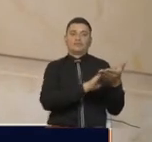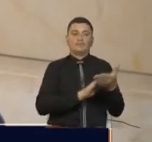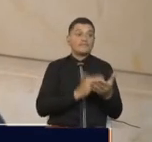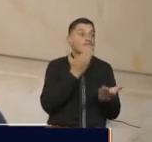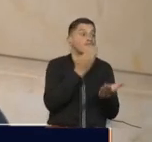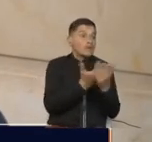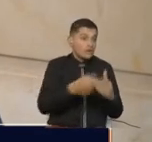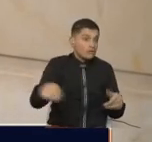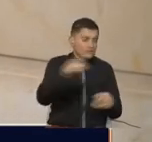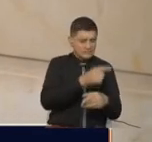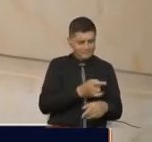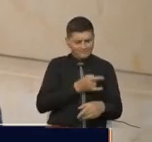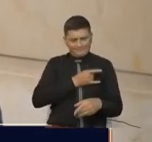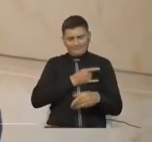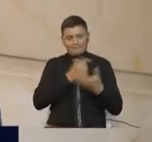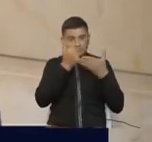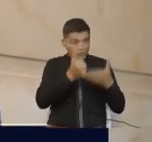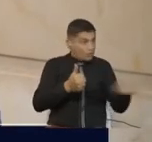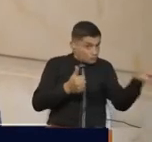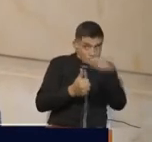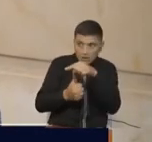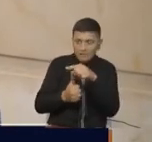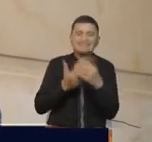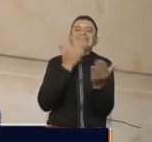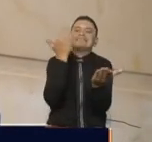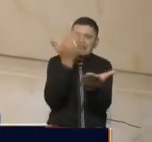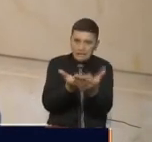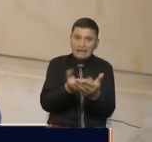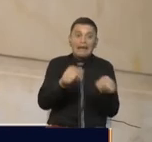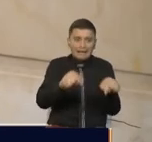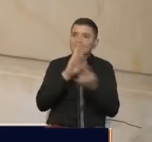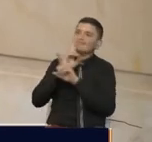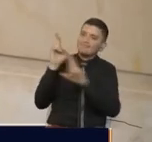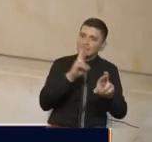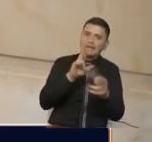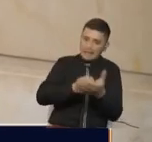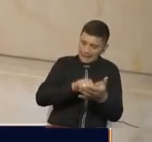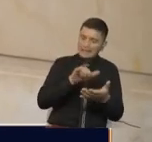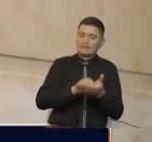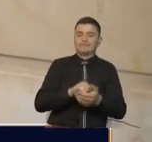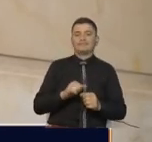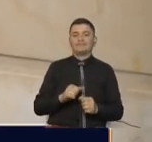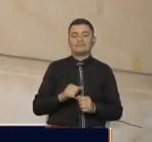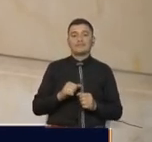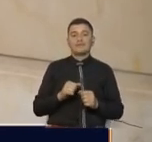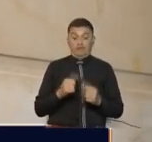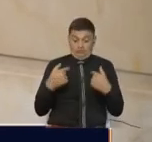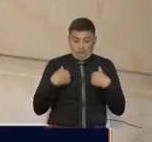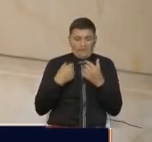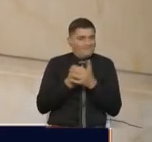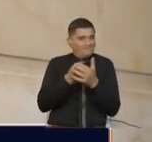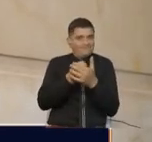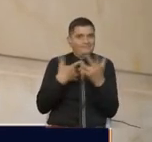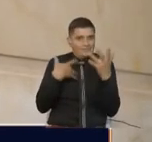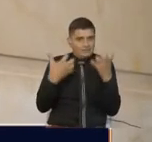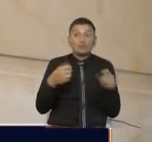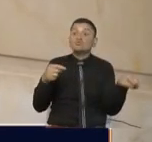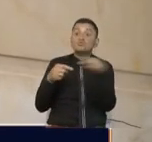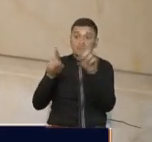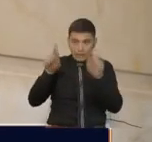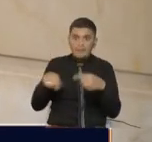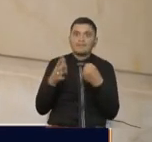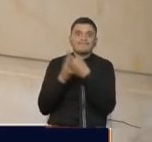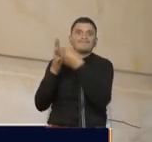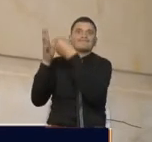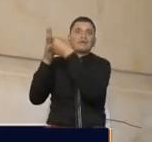todos por la solidaridad. Esa es la respuesta que esperamos. Yo insisto, como espero que ustedes también